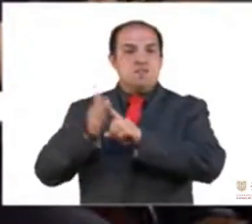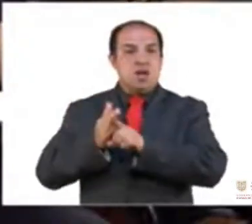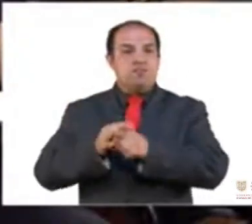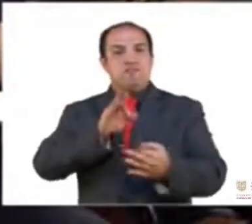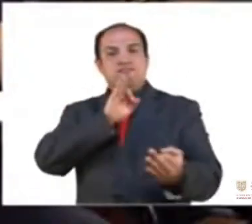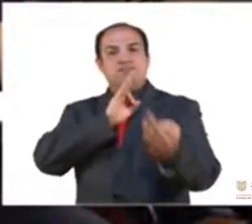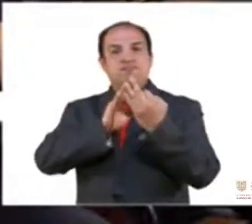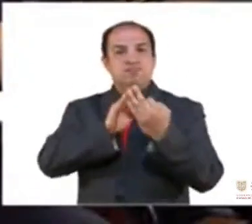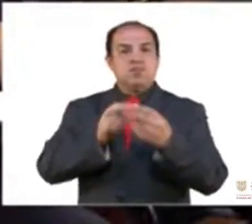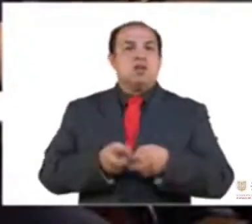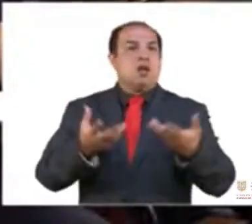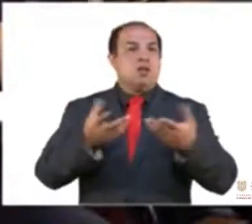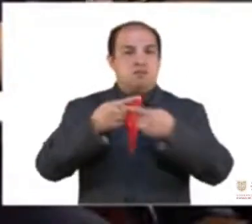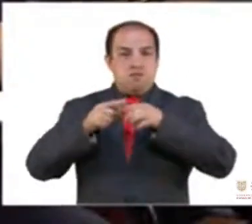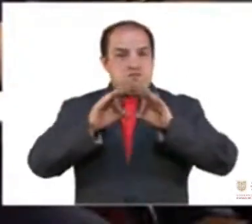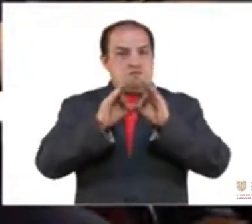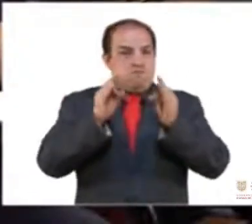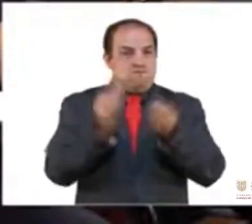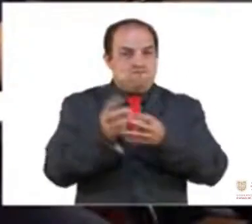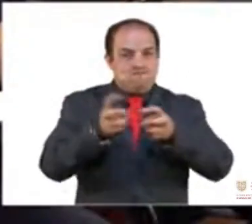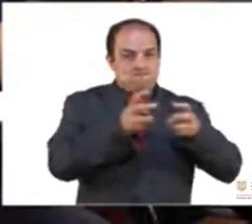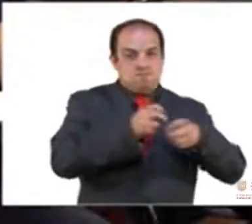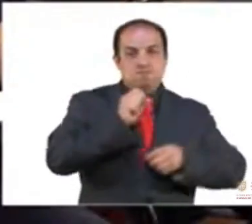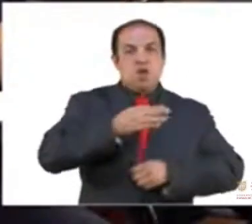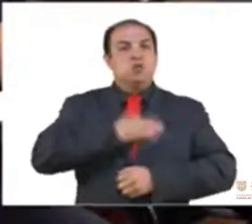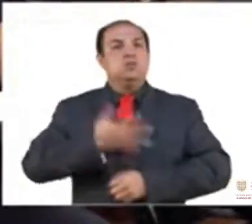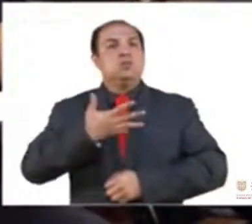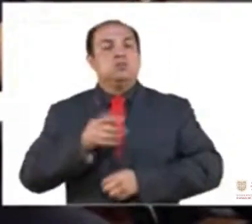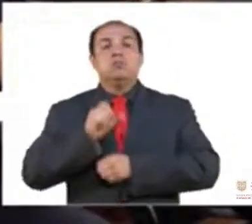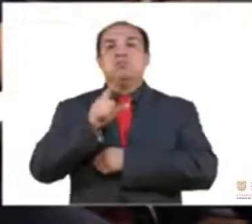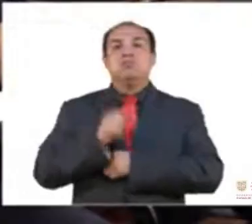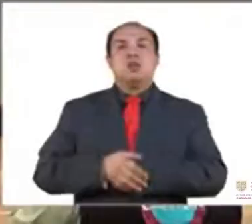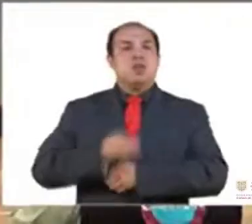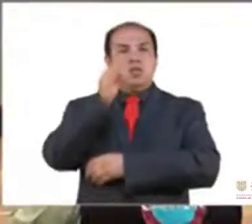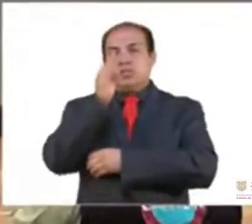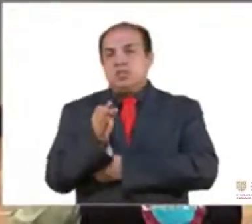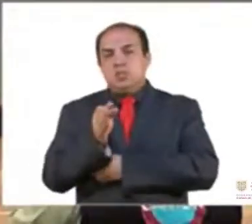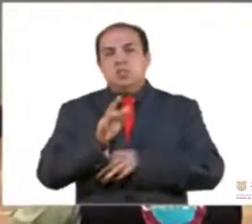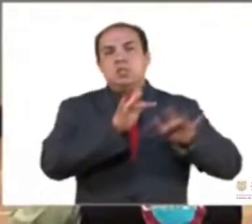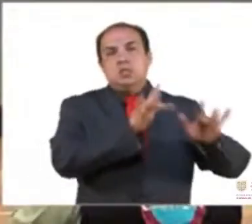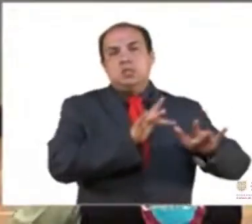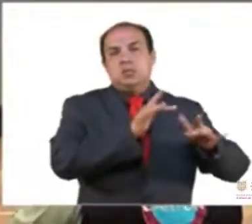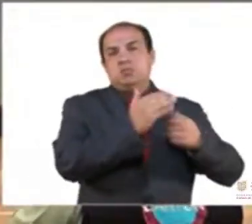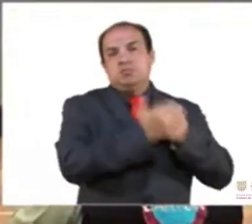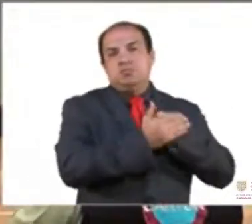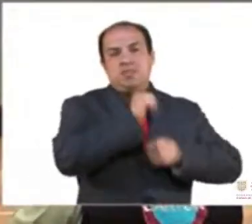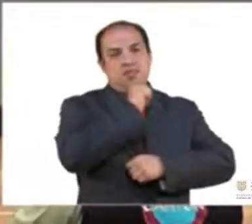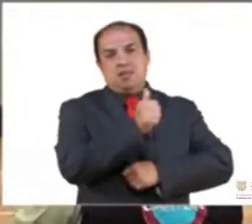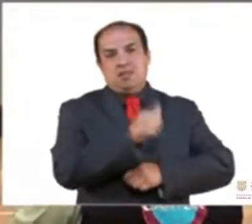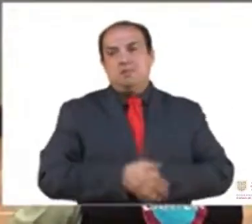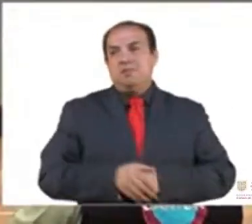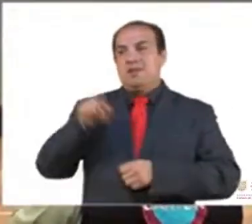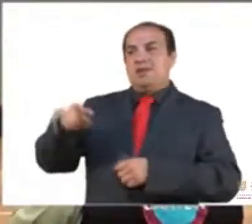y hacer justicia, pero justicia en todos sentidos, y también la cero impunidad, que es lo que está haciendo ahora.